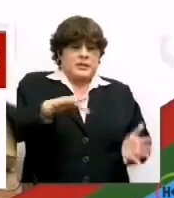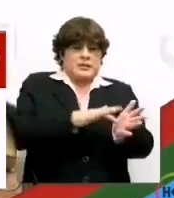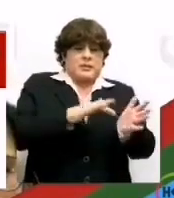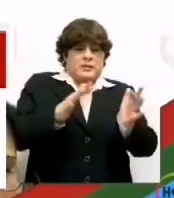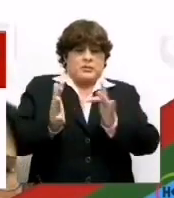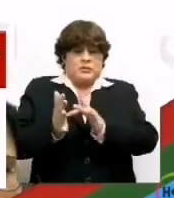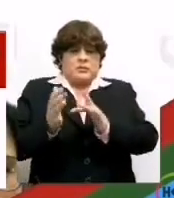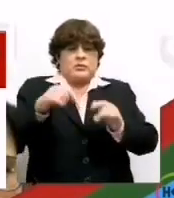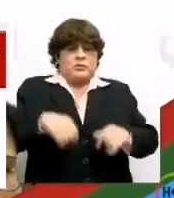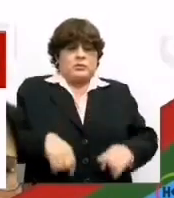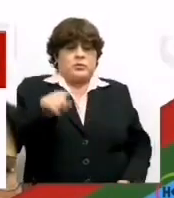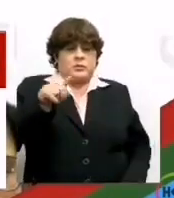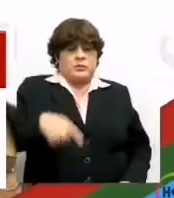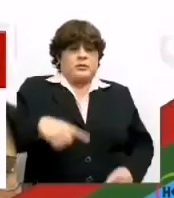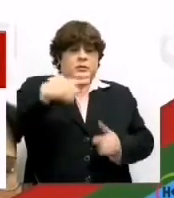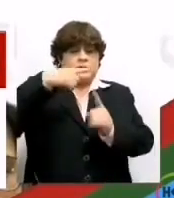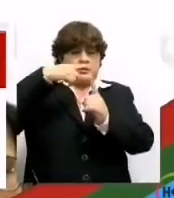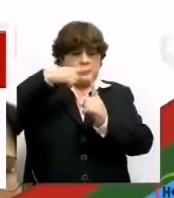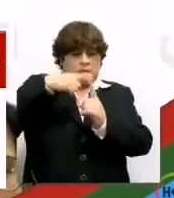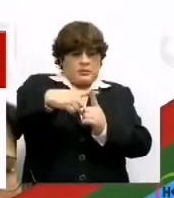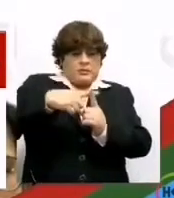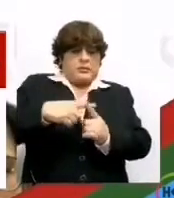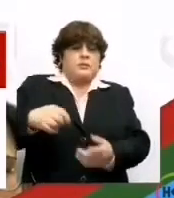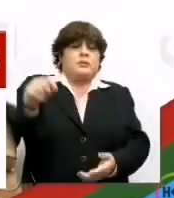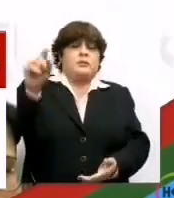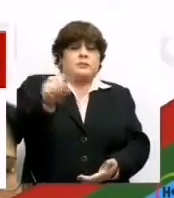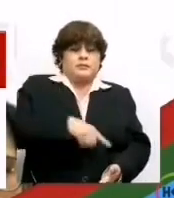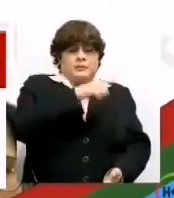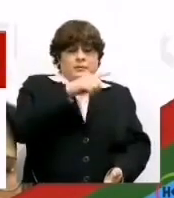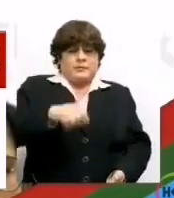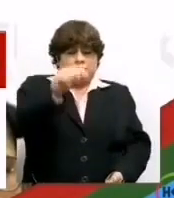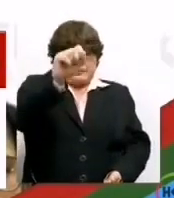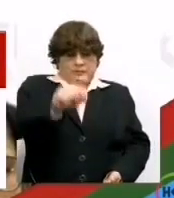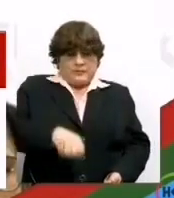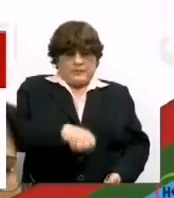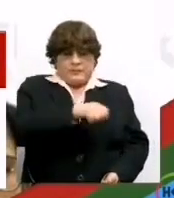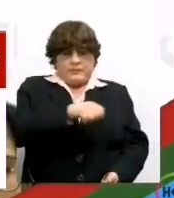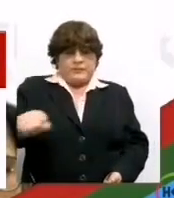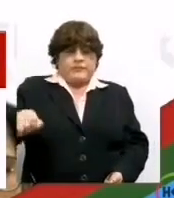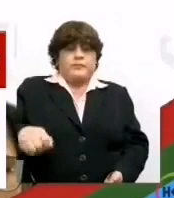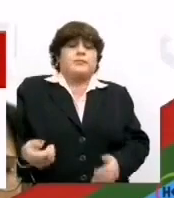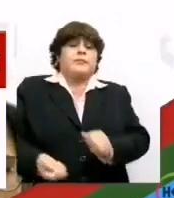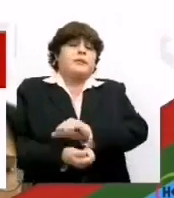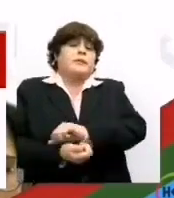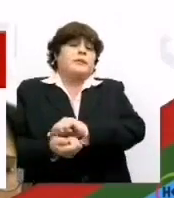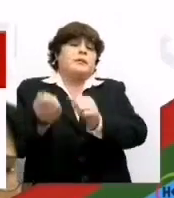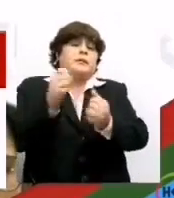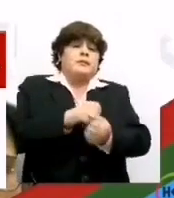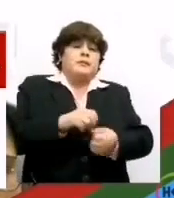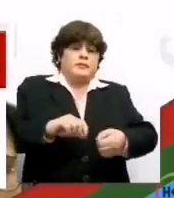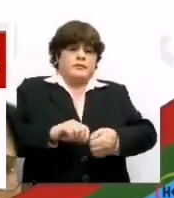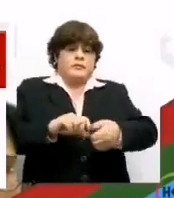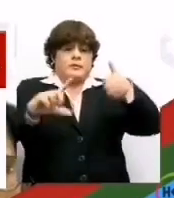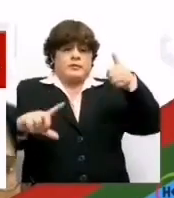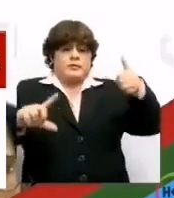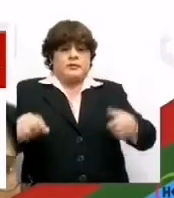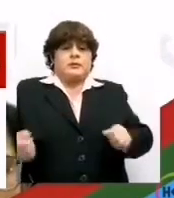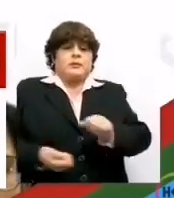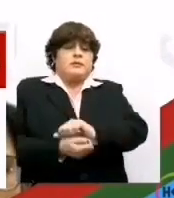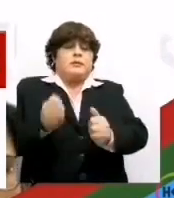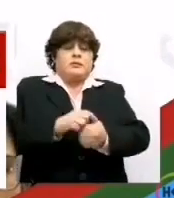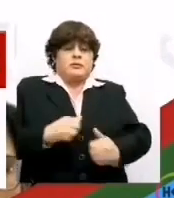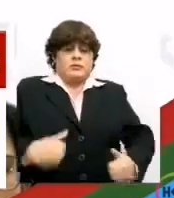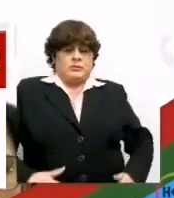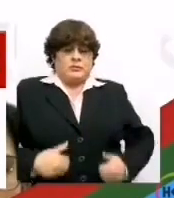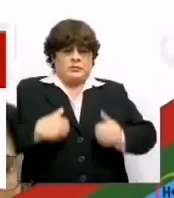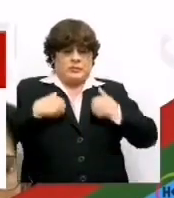Acuérdate por favor de las crucecitas y marca con mano firme porque así transformaremos la región transformaremos tus vidas